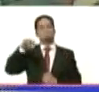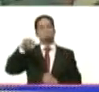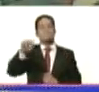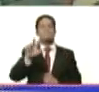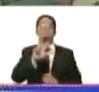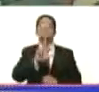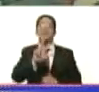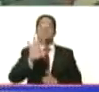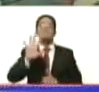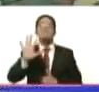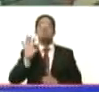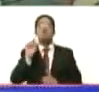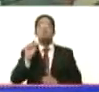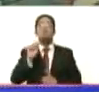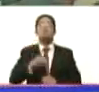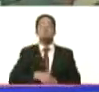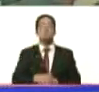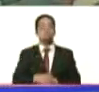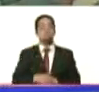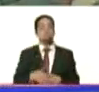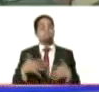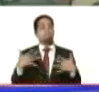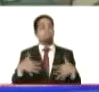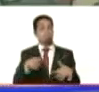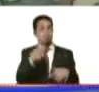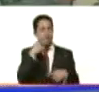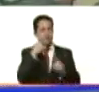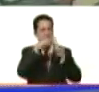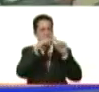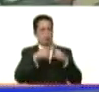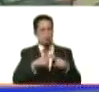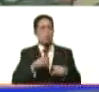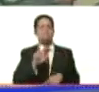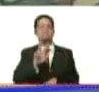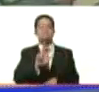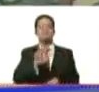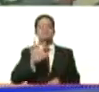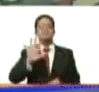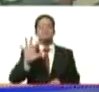minutos. Saquen ustedes la cuenta. 35 minutos.